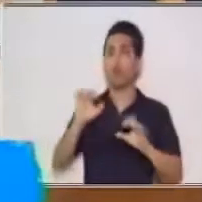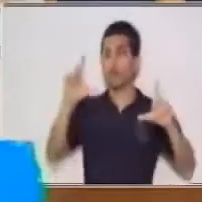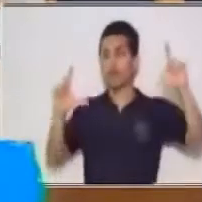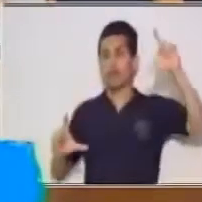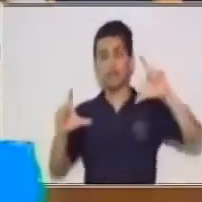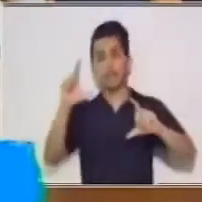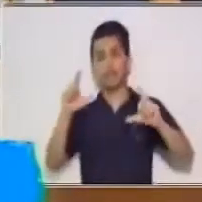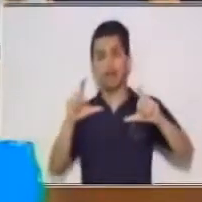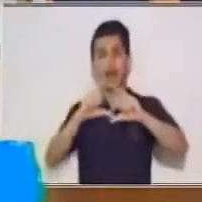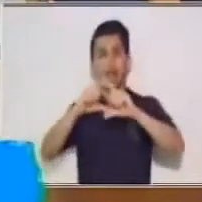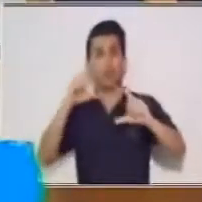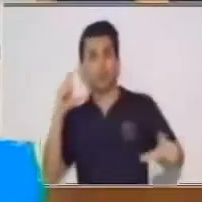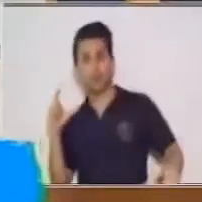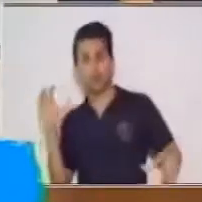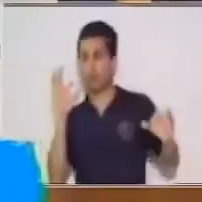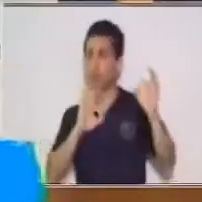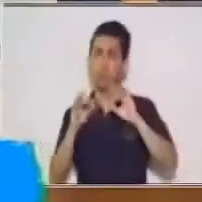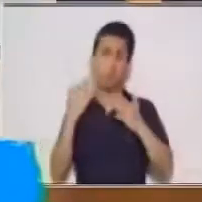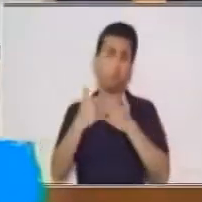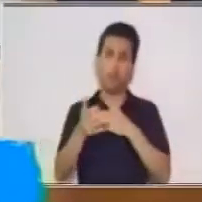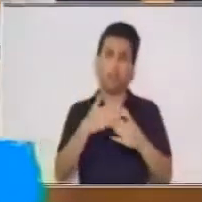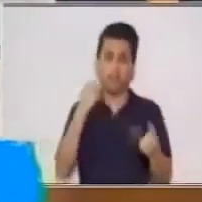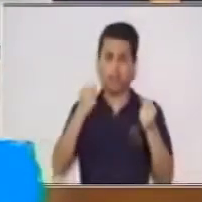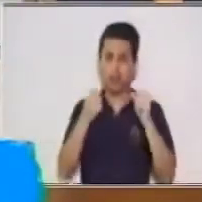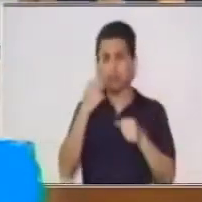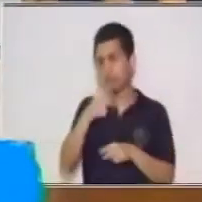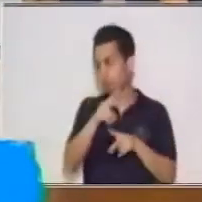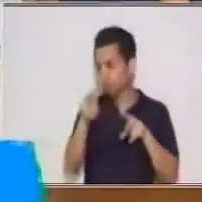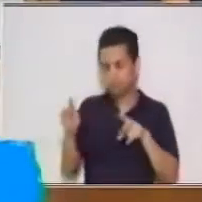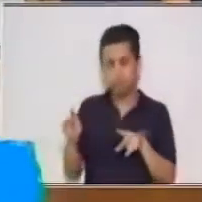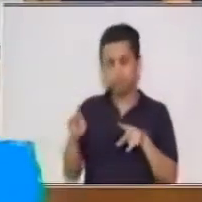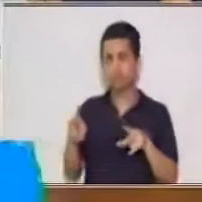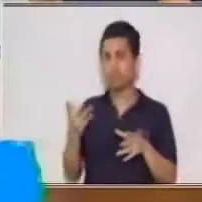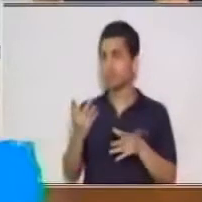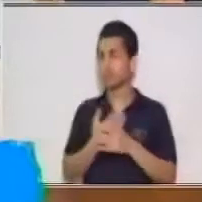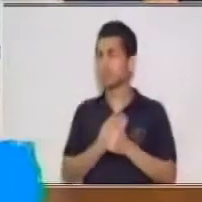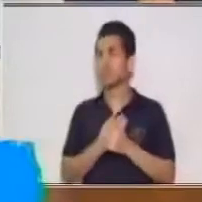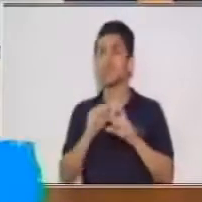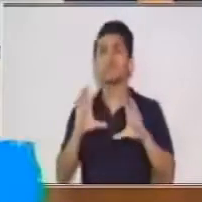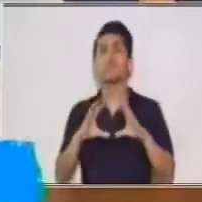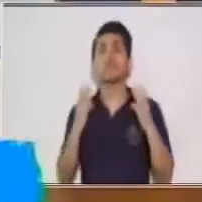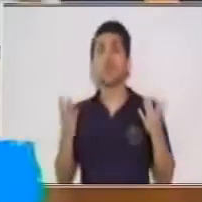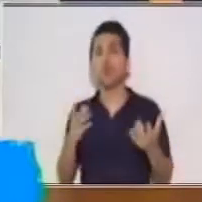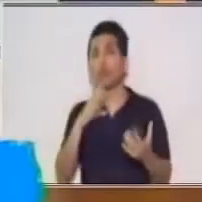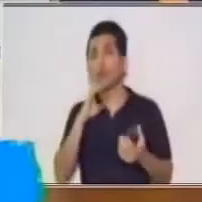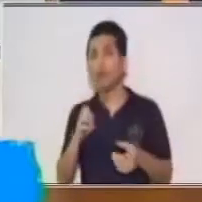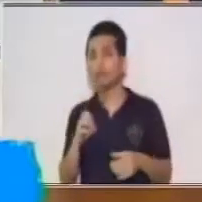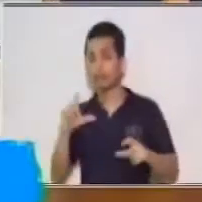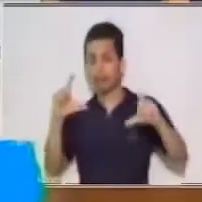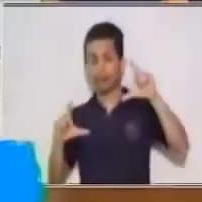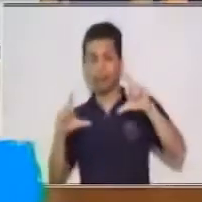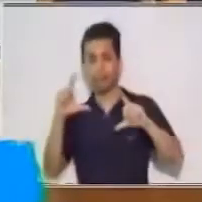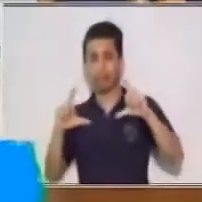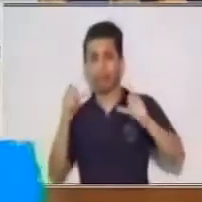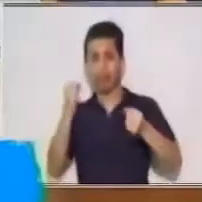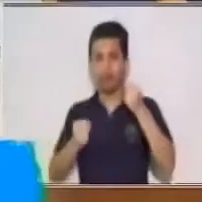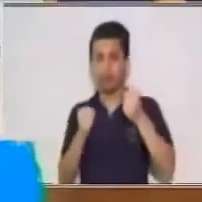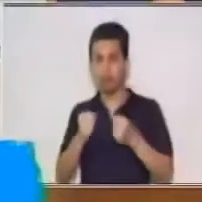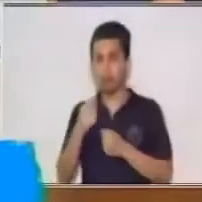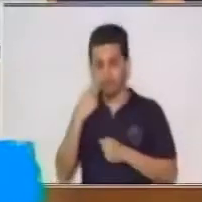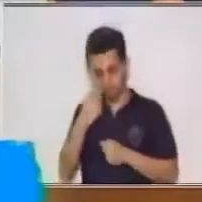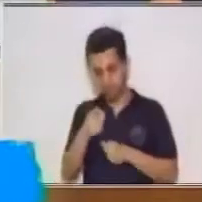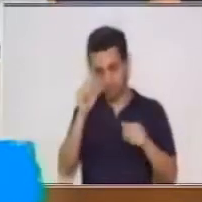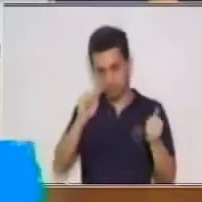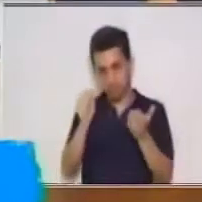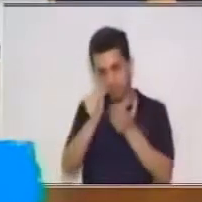Si no tienes un carro al cual puedas observar una llanta, recuerda cómo son las llantas de un vehículo. Ahora dibújalo en tu